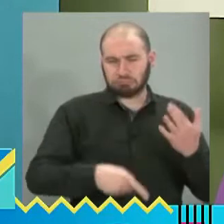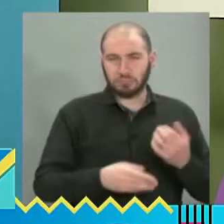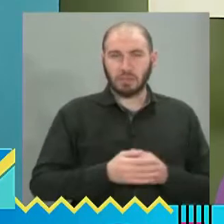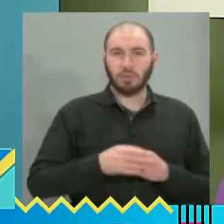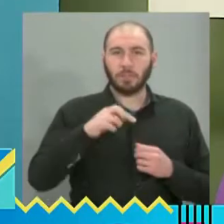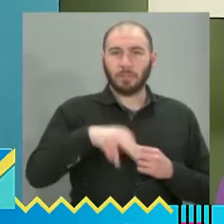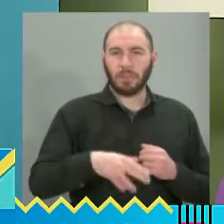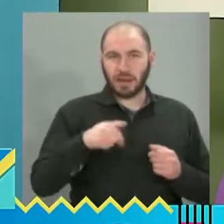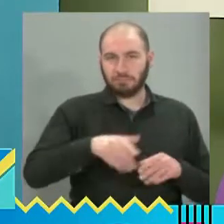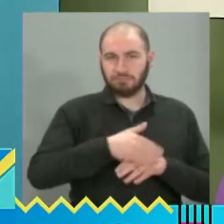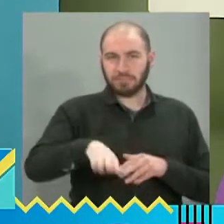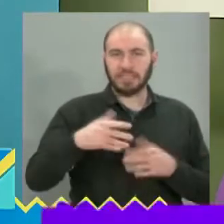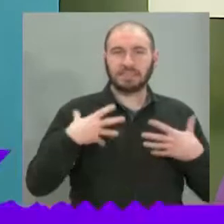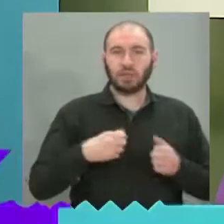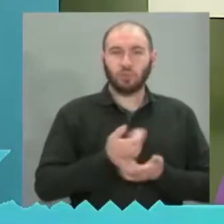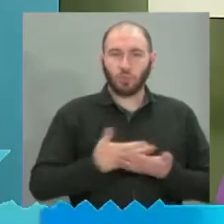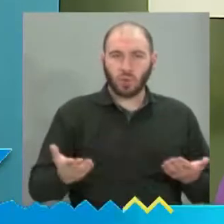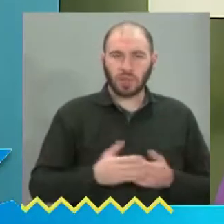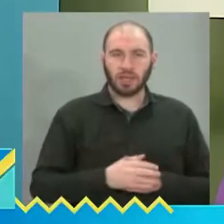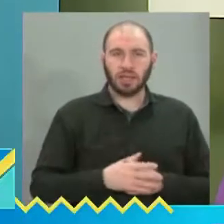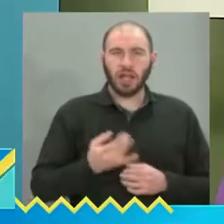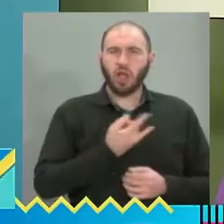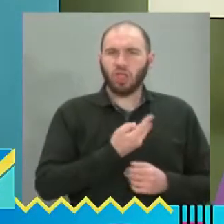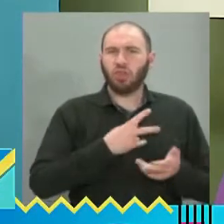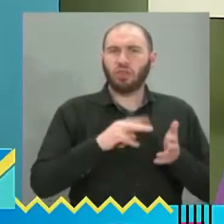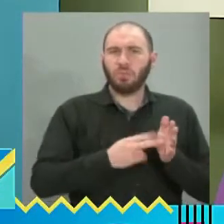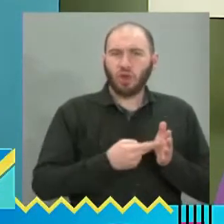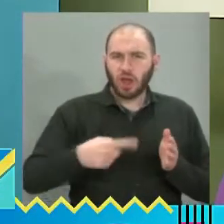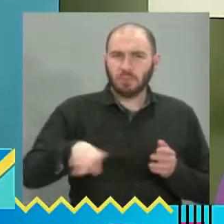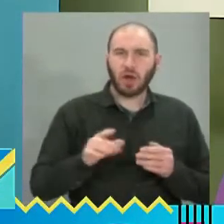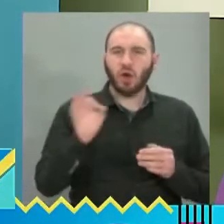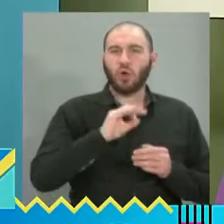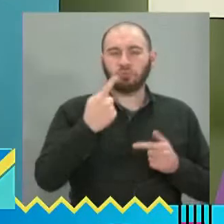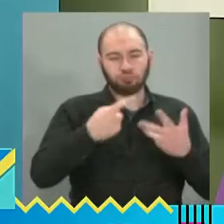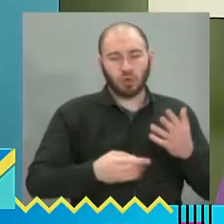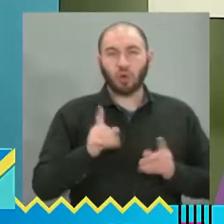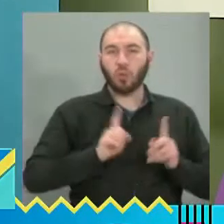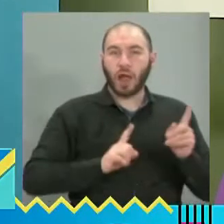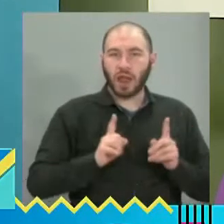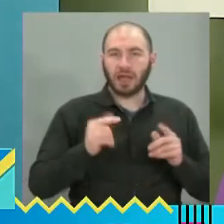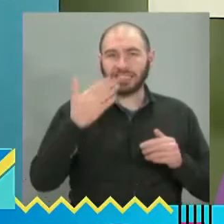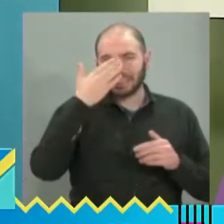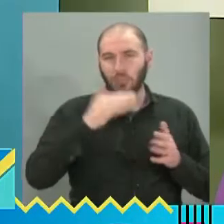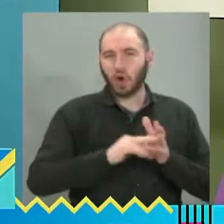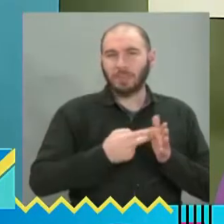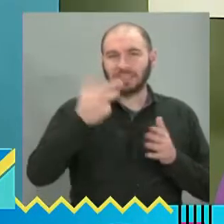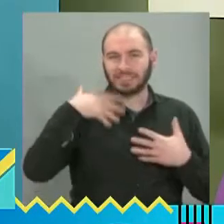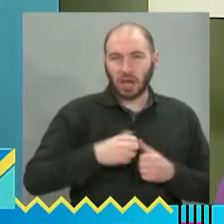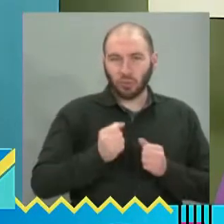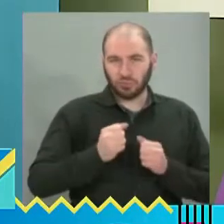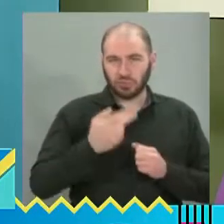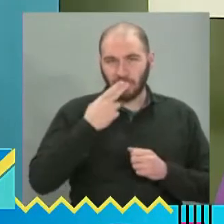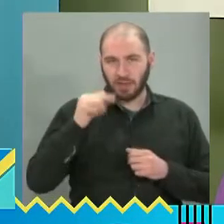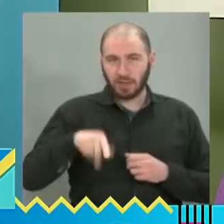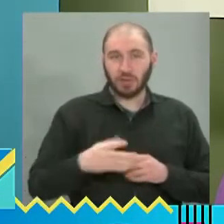desde la política que se aplica, la salud pública, a dónde afecta, ¿sí?, o cuáles son las formas en que afecta la salud el